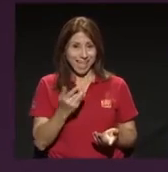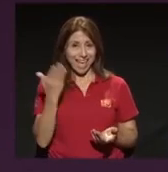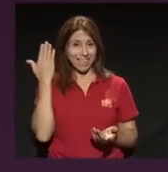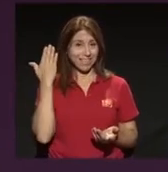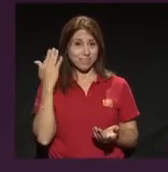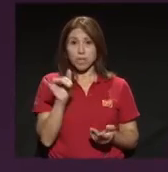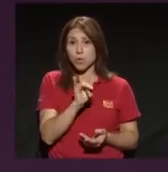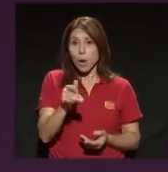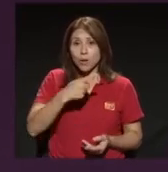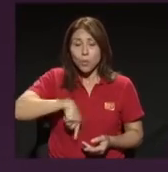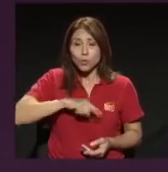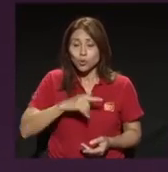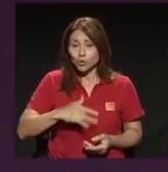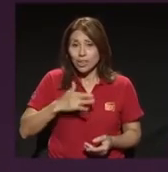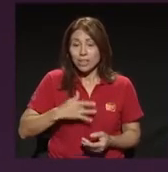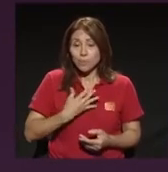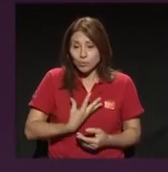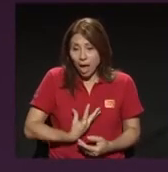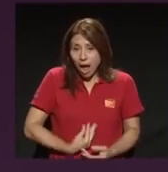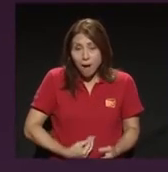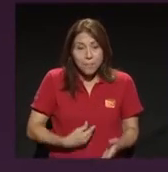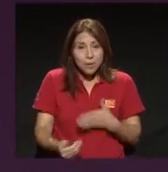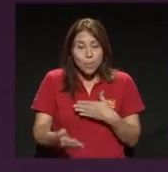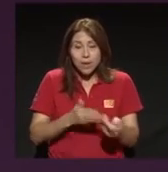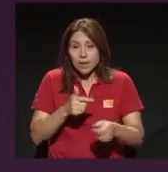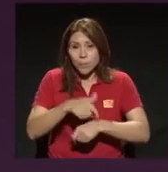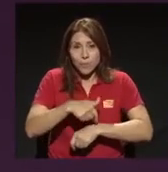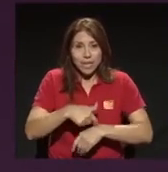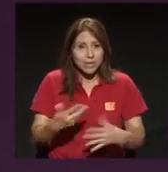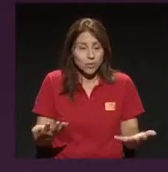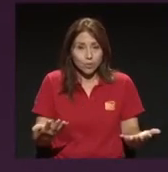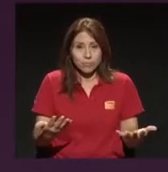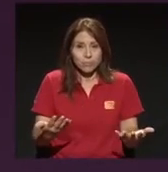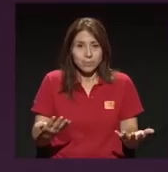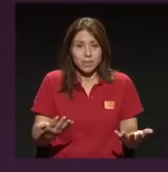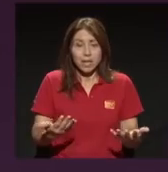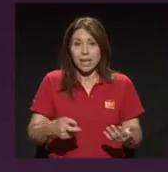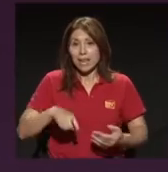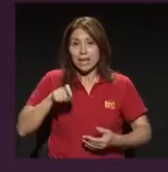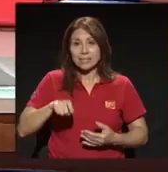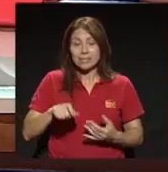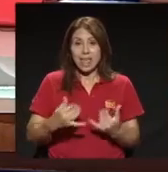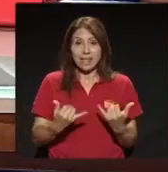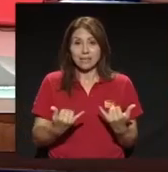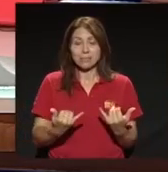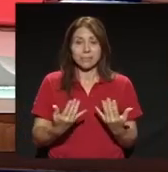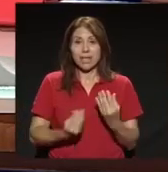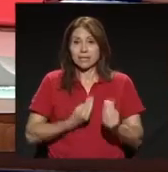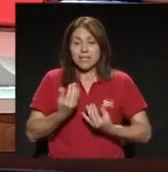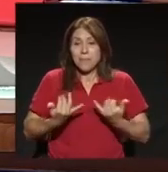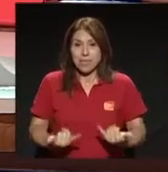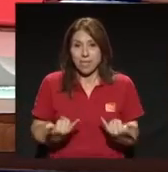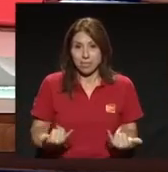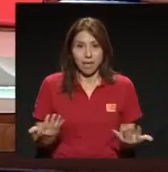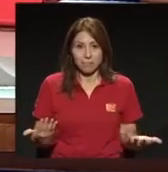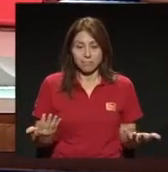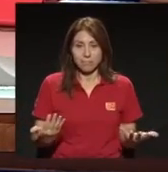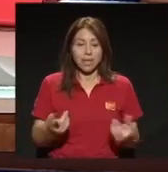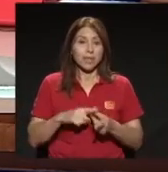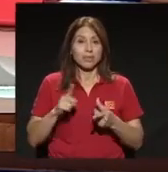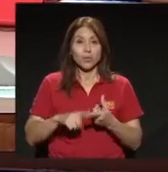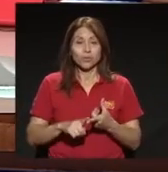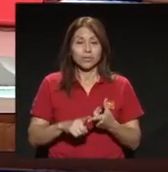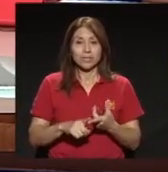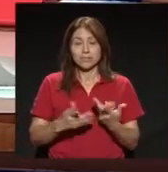hambre en cualquier momento verdad la necesidad es inmediata verdad entonces o sea hasta que se llegue a